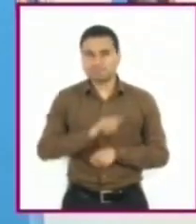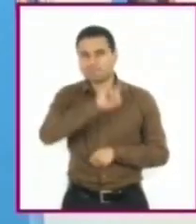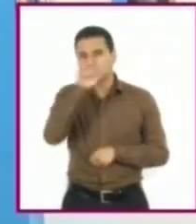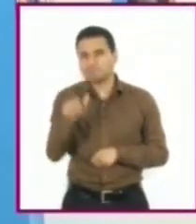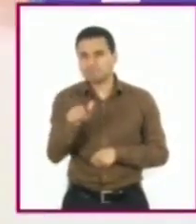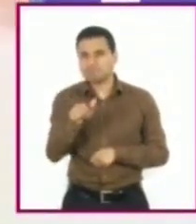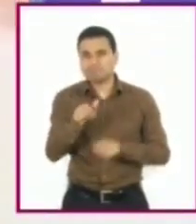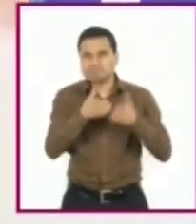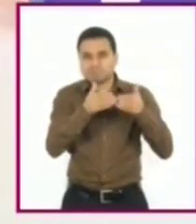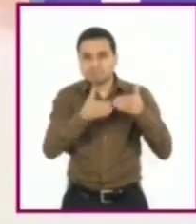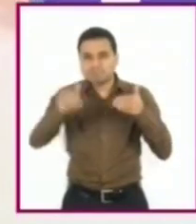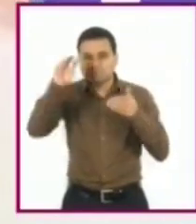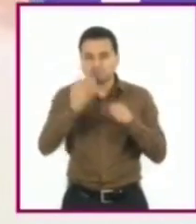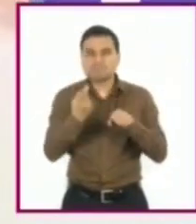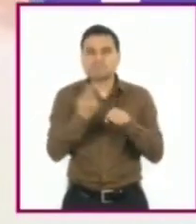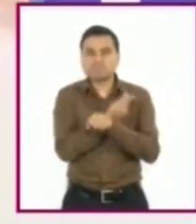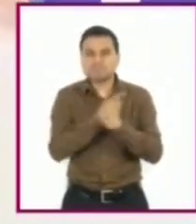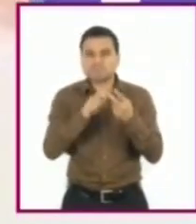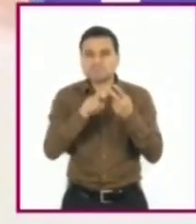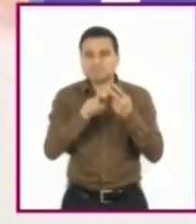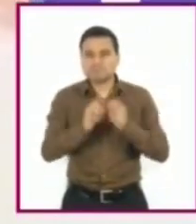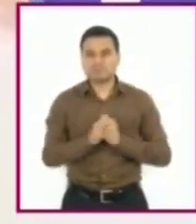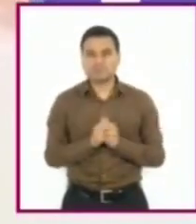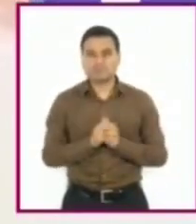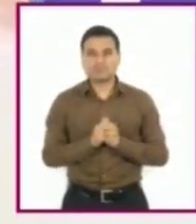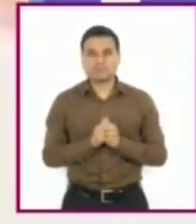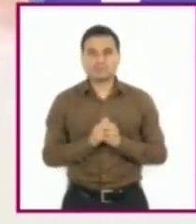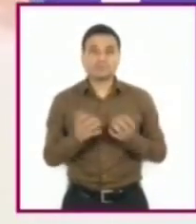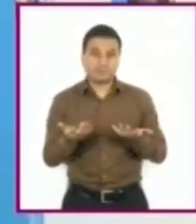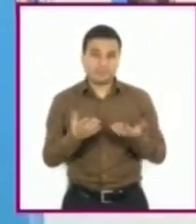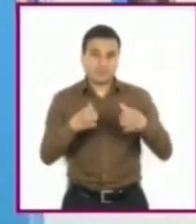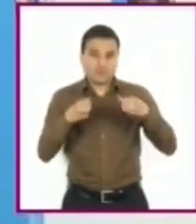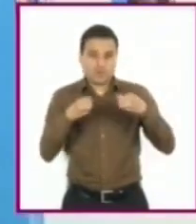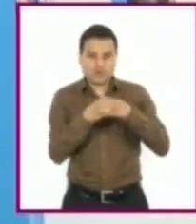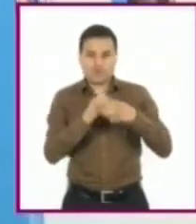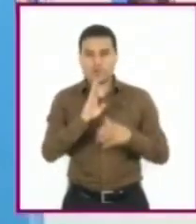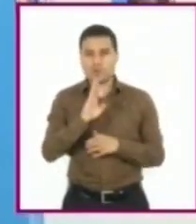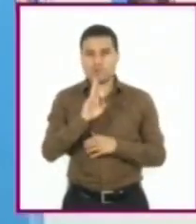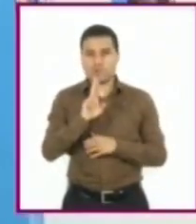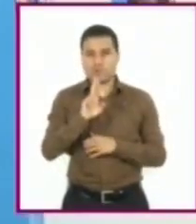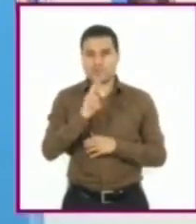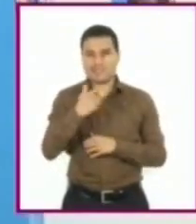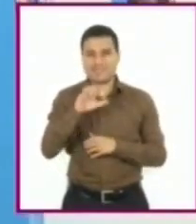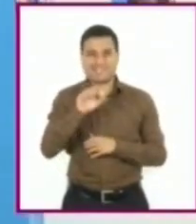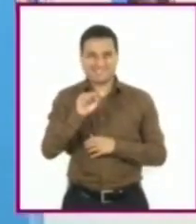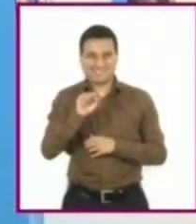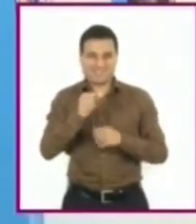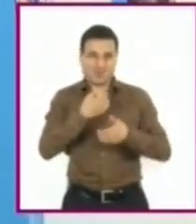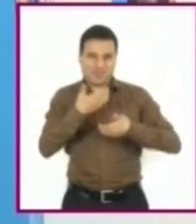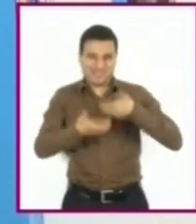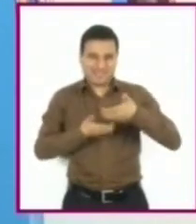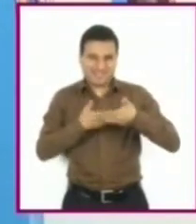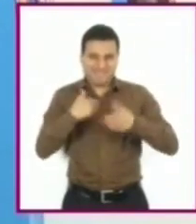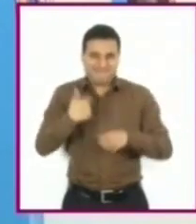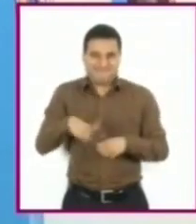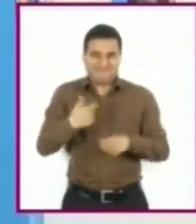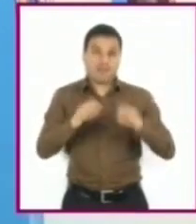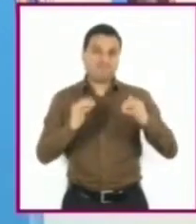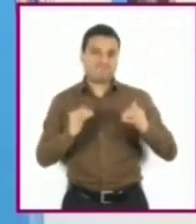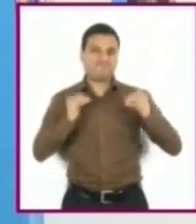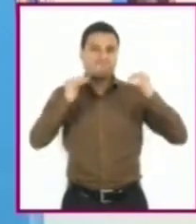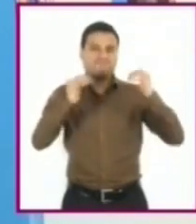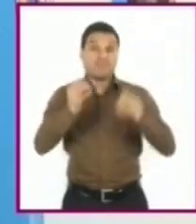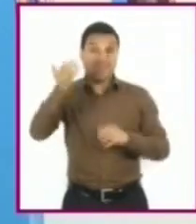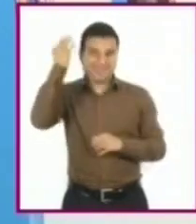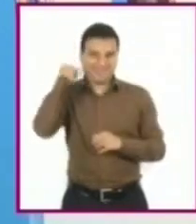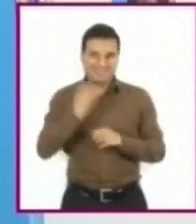consecuencia? El ascenso de la burguesía. Es correcto. La burguesía, antes oprimida, asumió